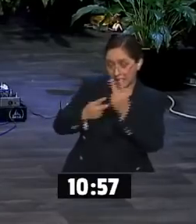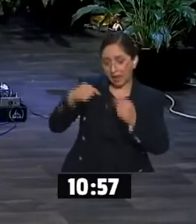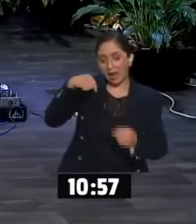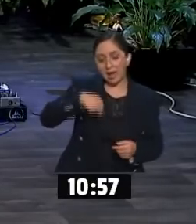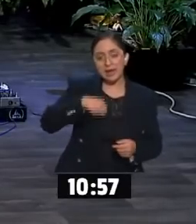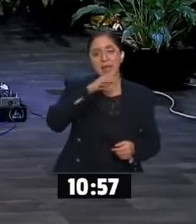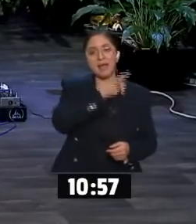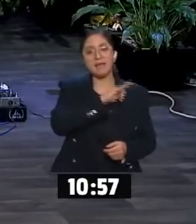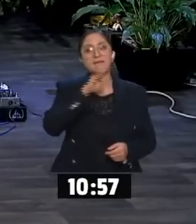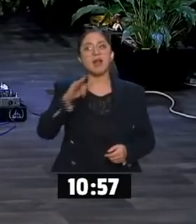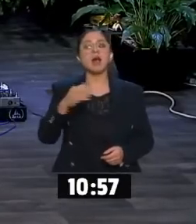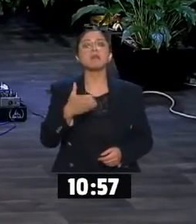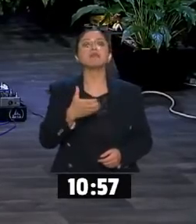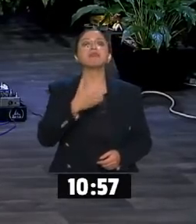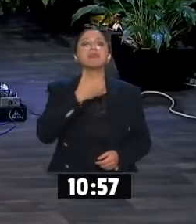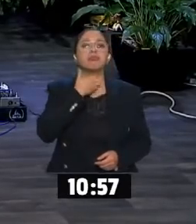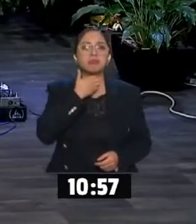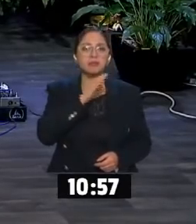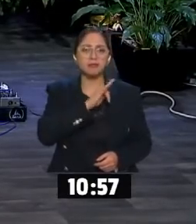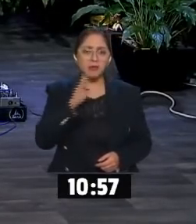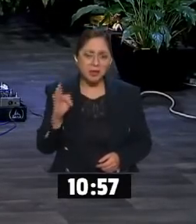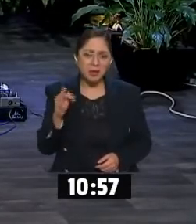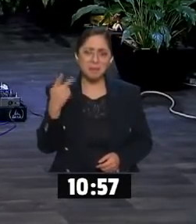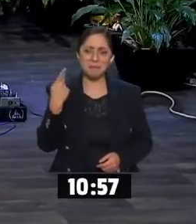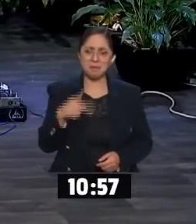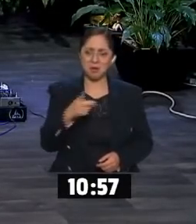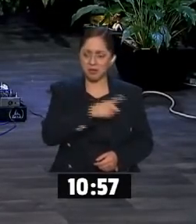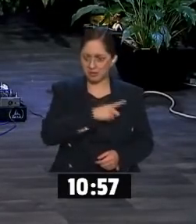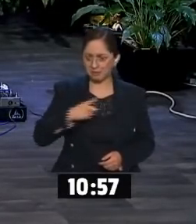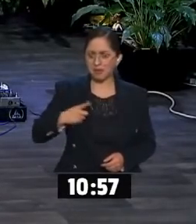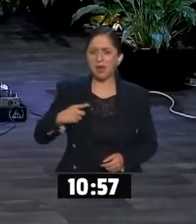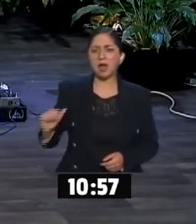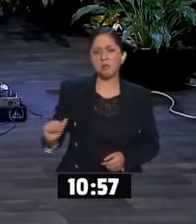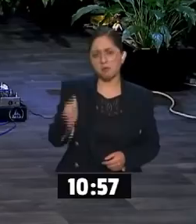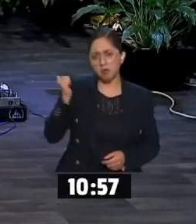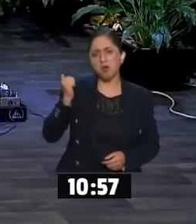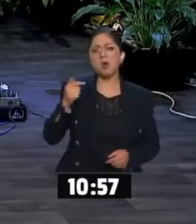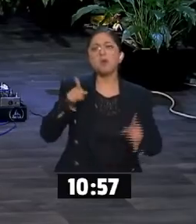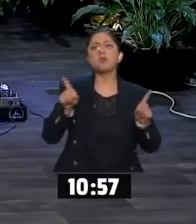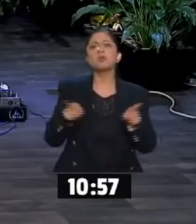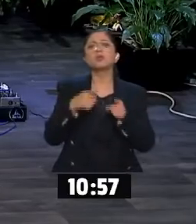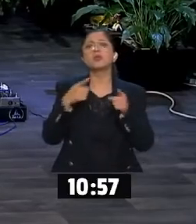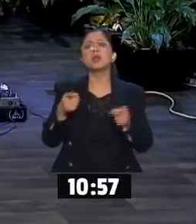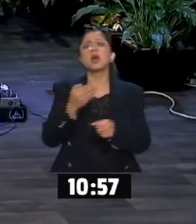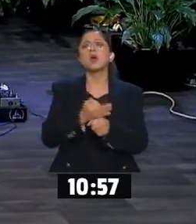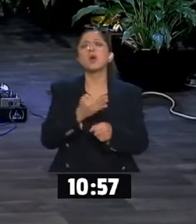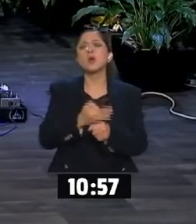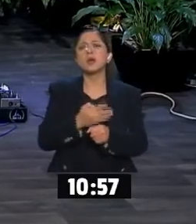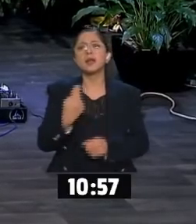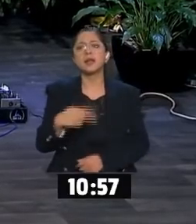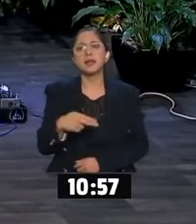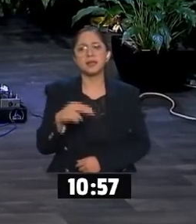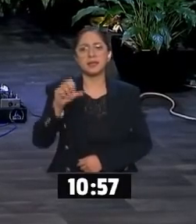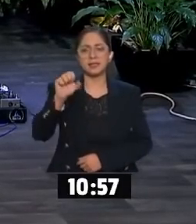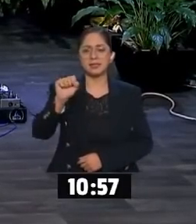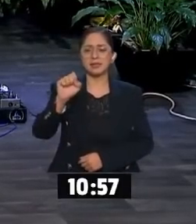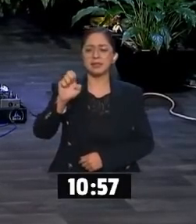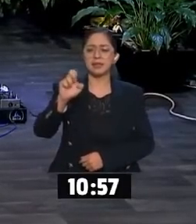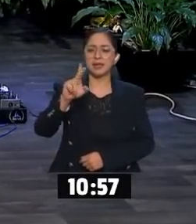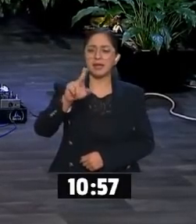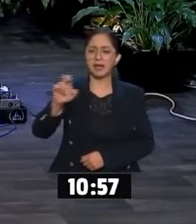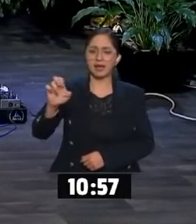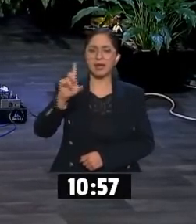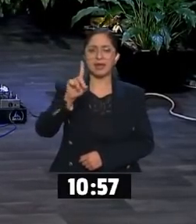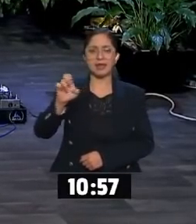el programa. ¿Pero qué creen? Otra rolita, ¿no? Claro, seguro nos le ¿Cuál echamos. van a interpretar ahorita? Seré de ti. Seré de